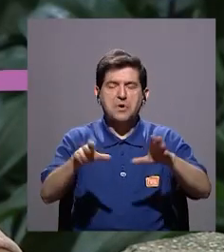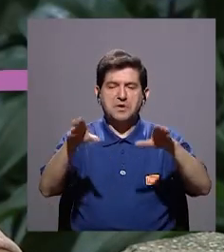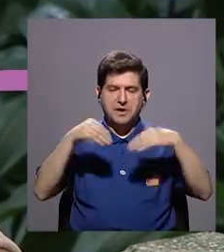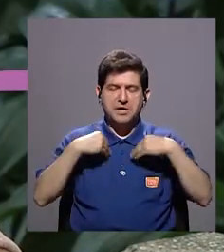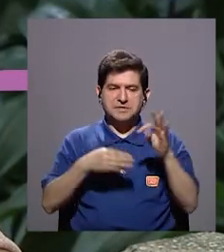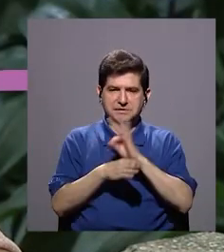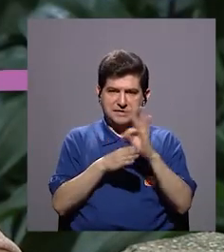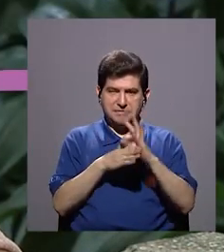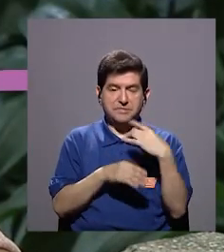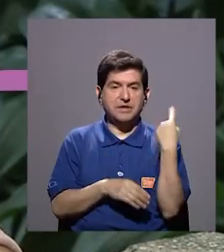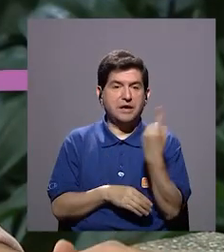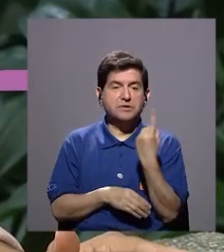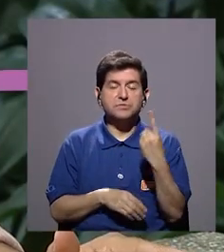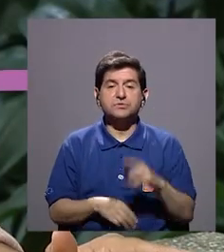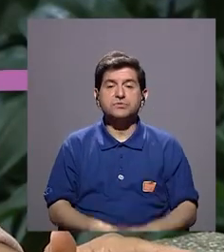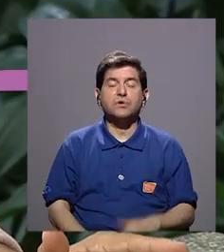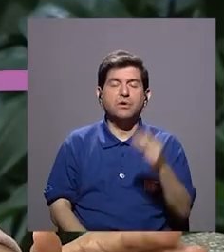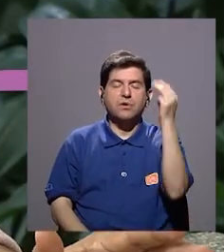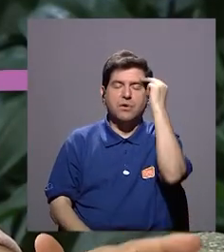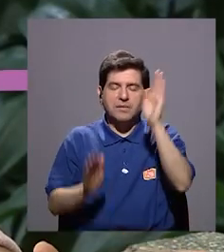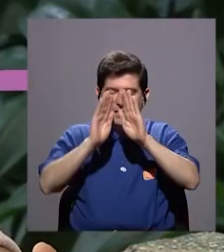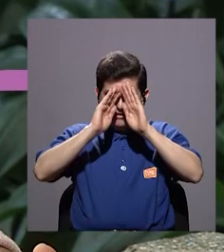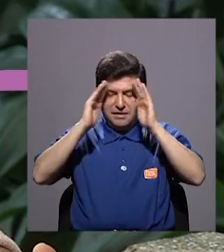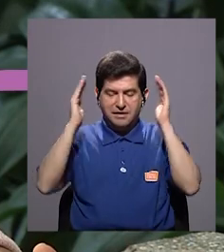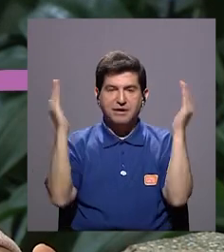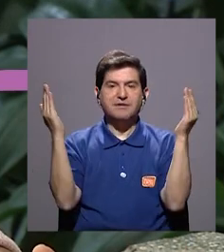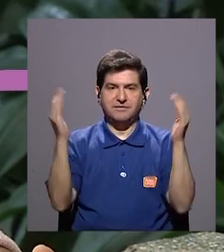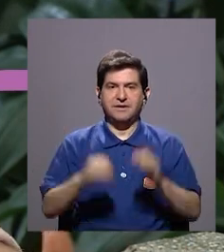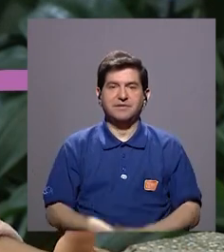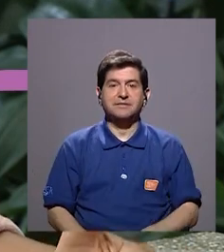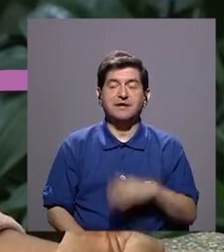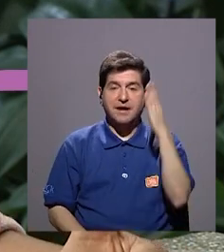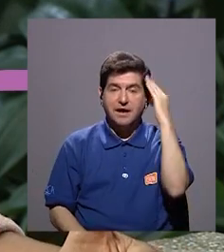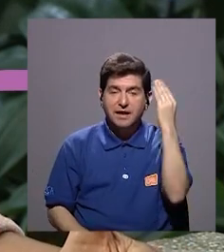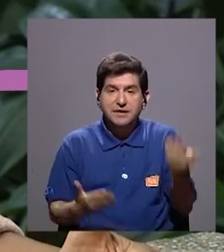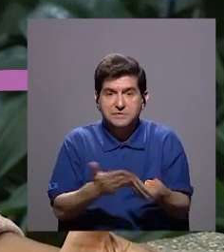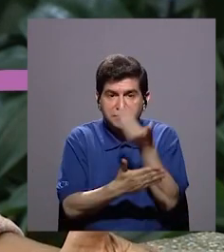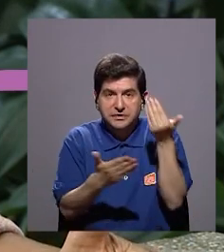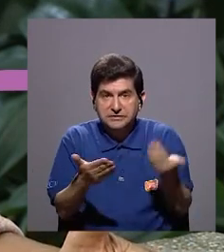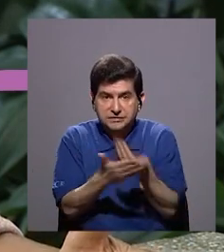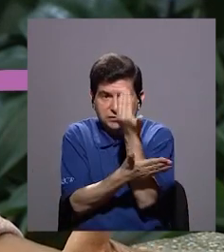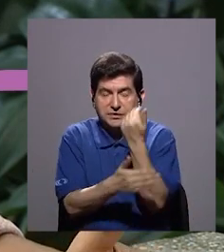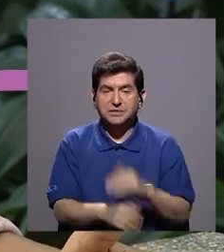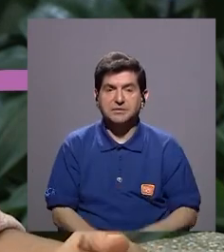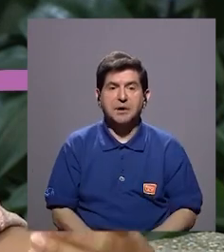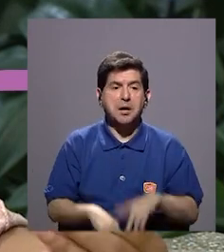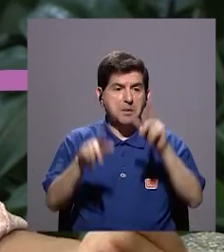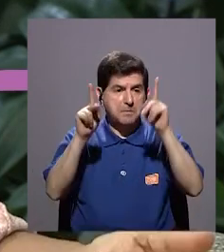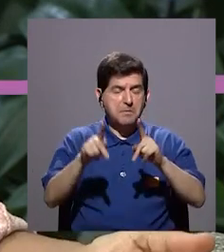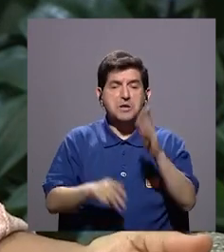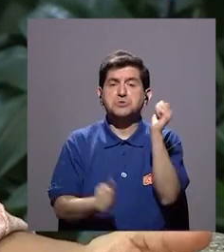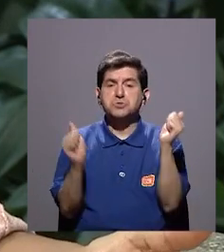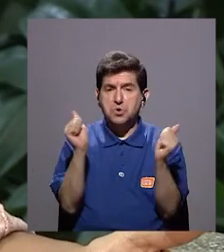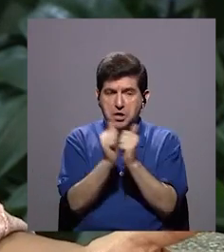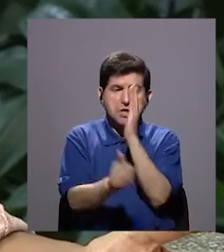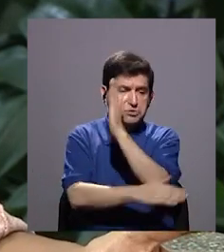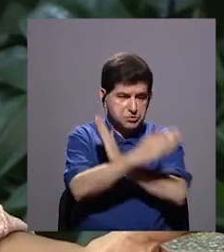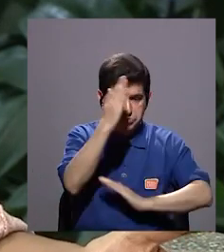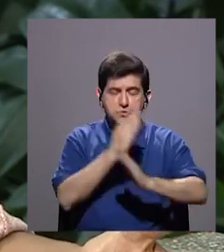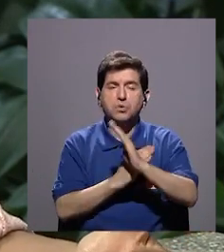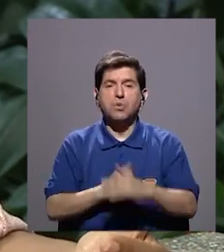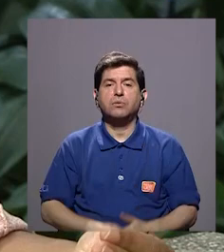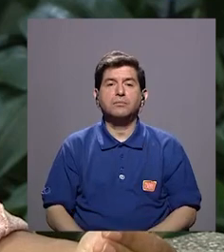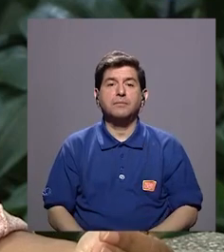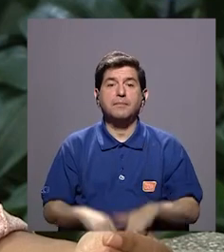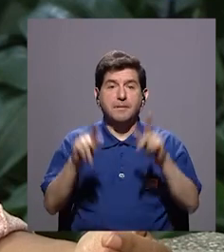un tratamiento de Reiki, solo tiene que estar con su mente abierta a experimentar algo nuevo, ¿verdad? Pueden ser personas discapacitadas,